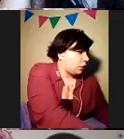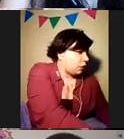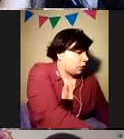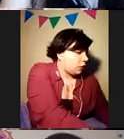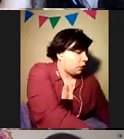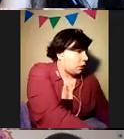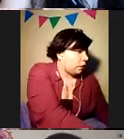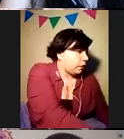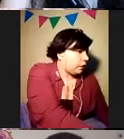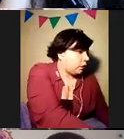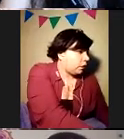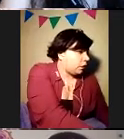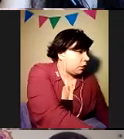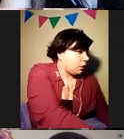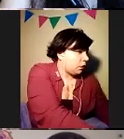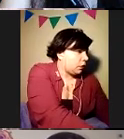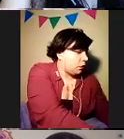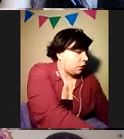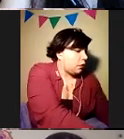Buen día a todos y todas.